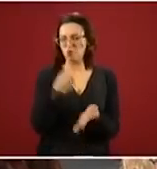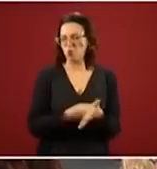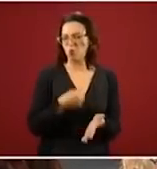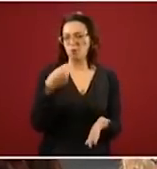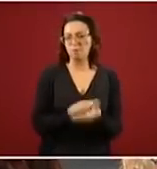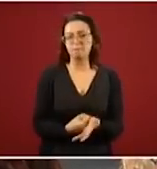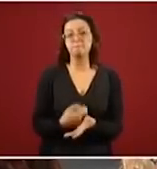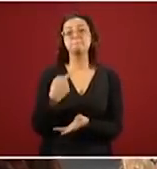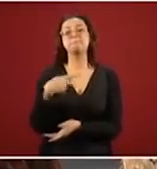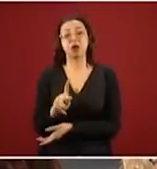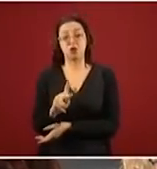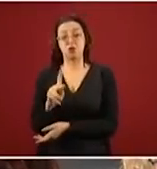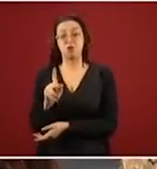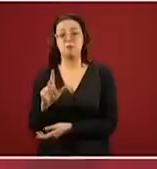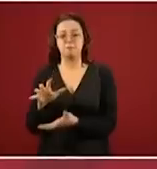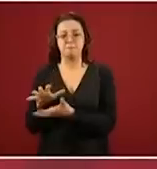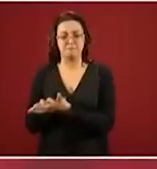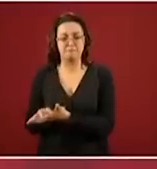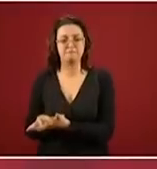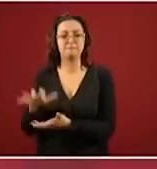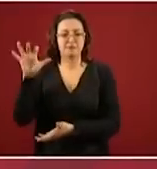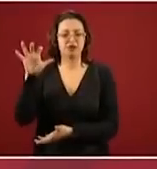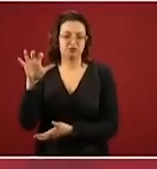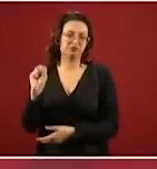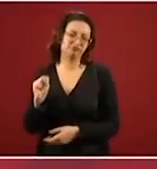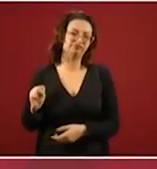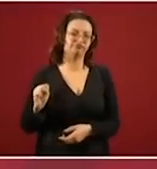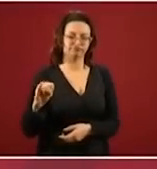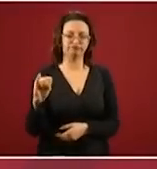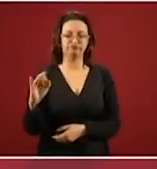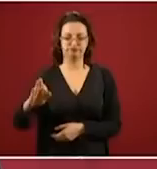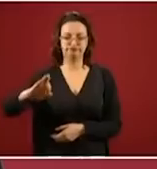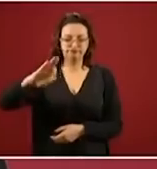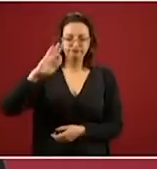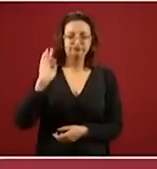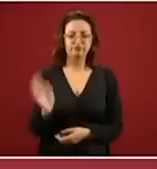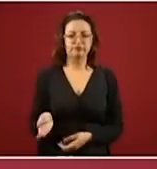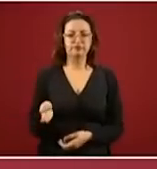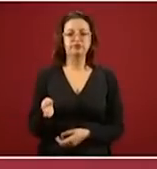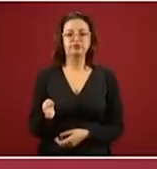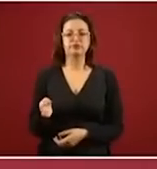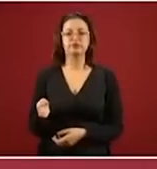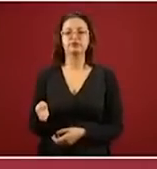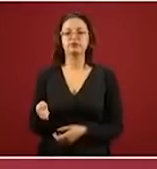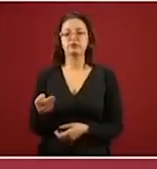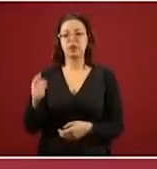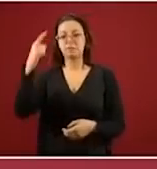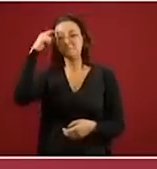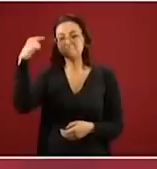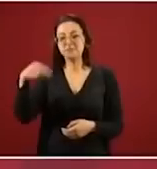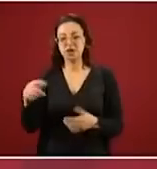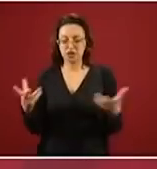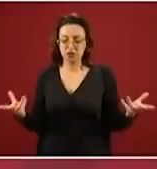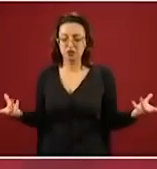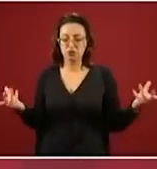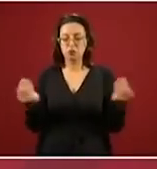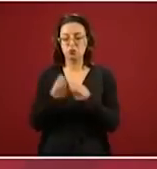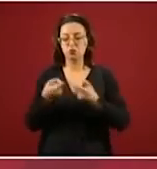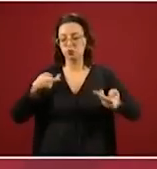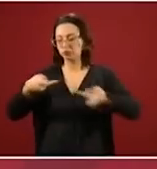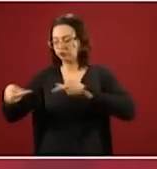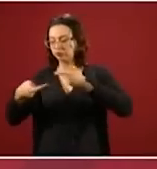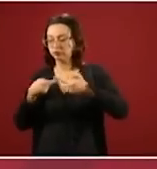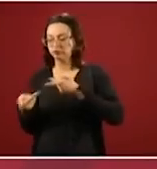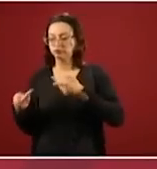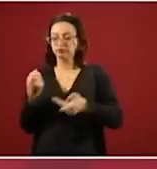la gran mayoría va a trabajar en este plan conjunto para